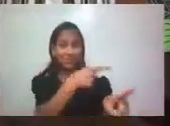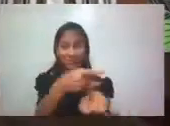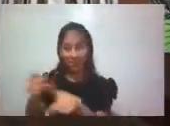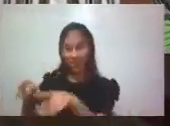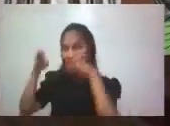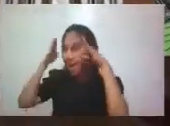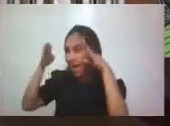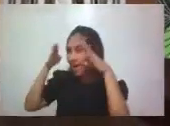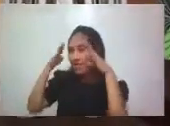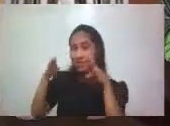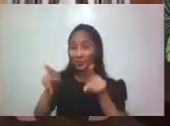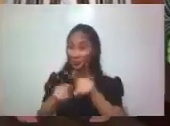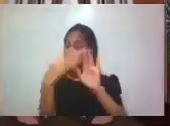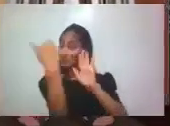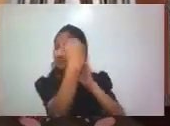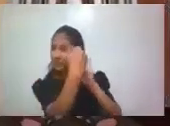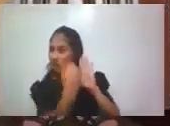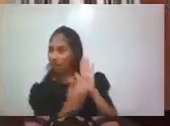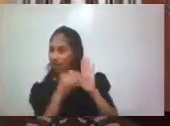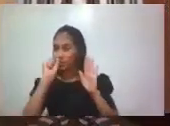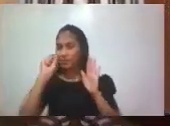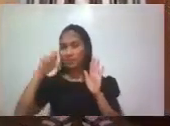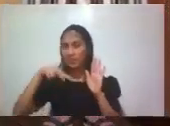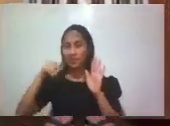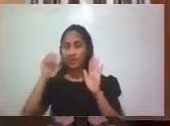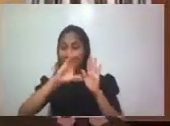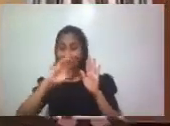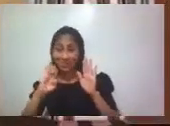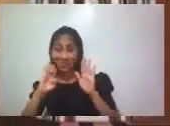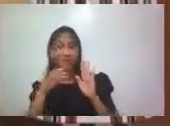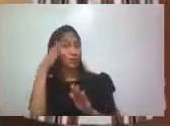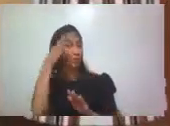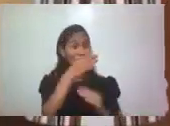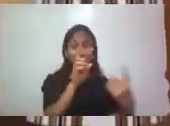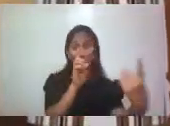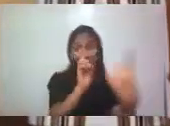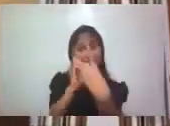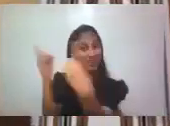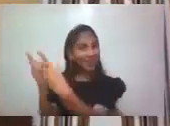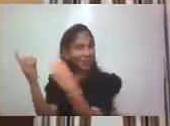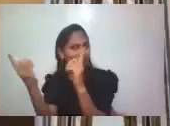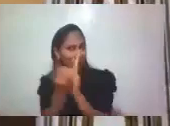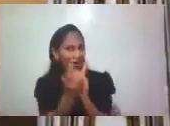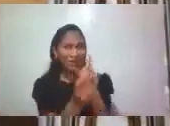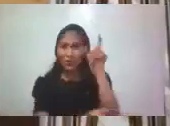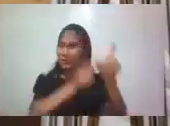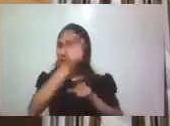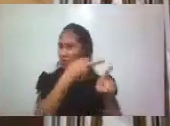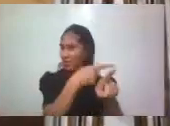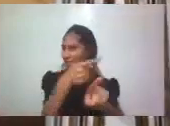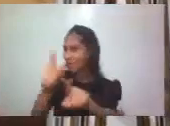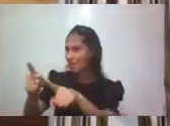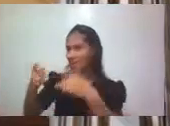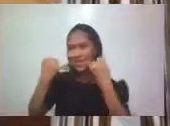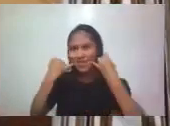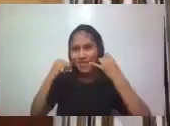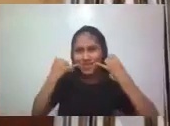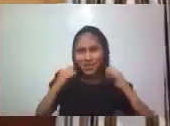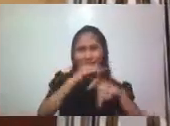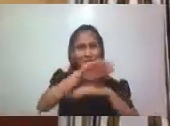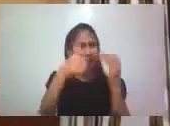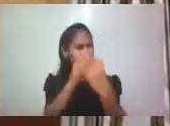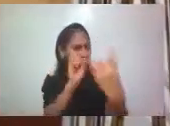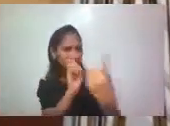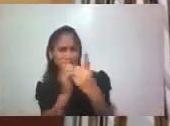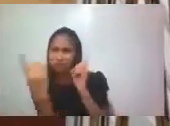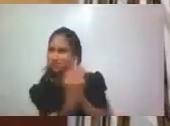La hoja de ruta del SENACE con los pueblos indígenas fue nuestro primer paso para lograr una participación ciudadana intercultural